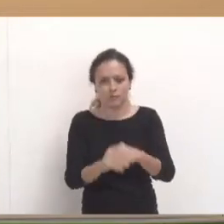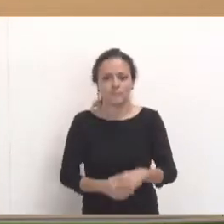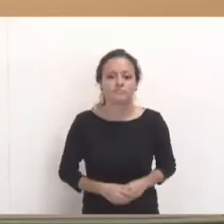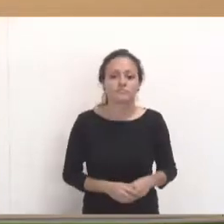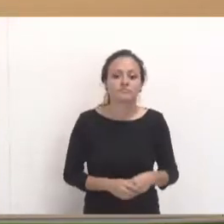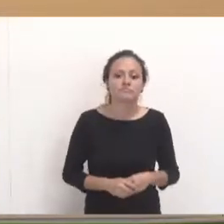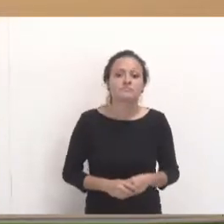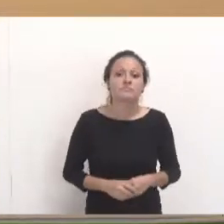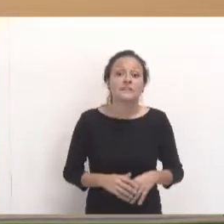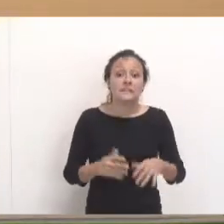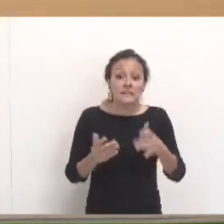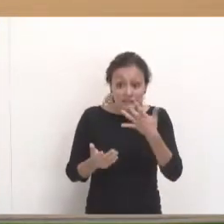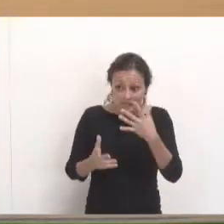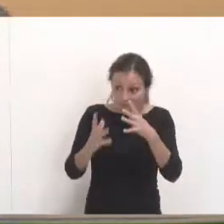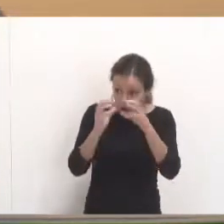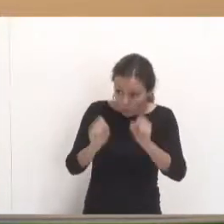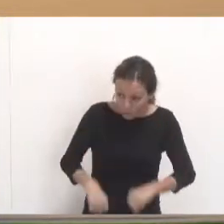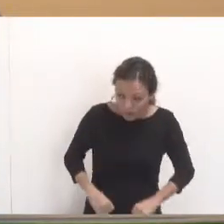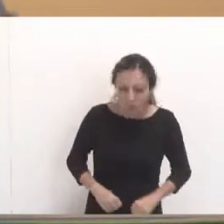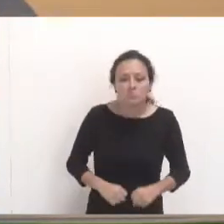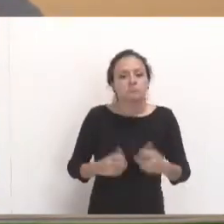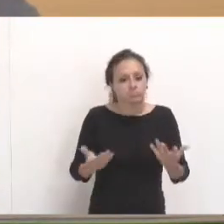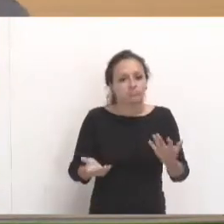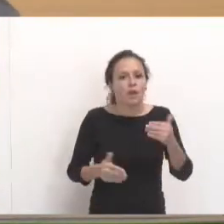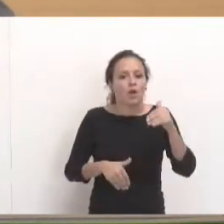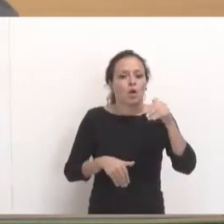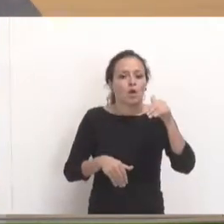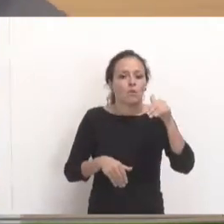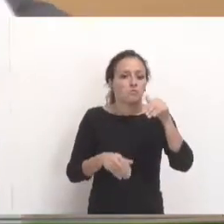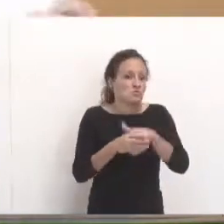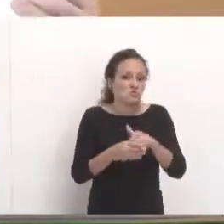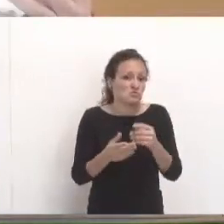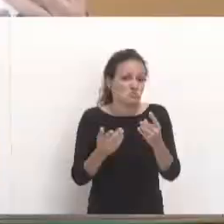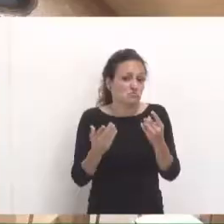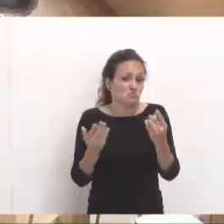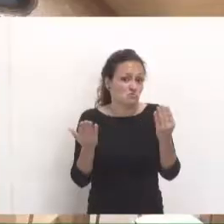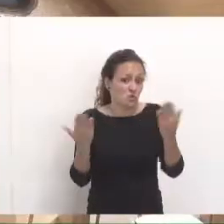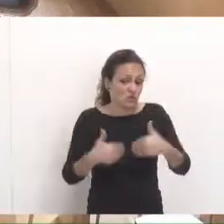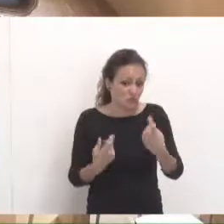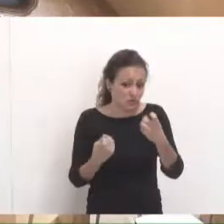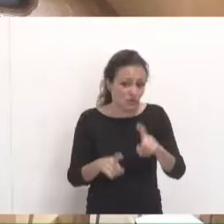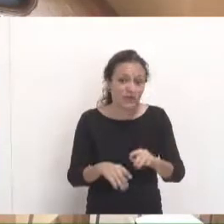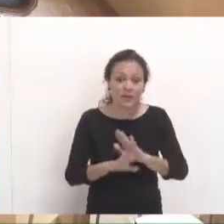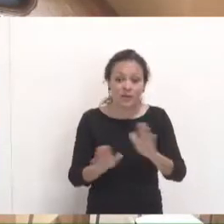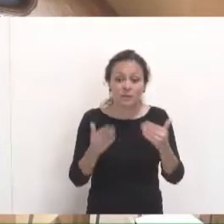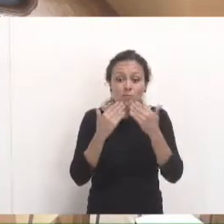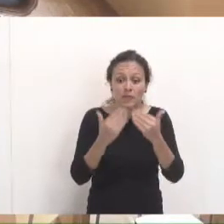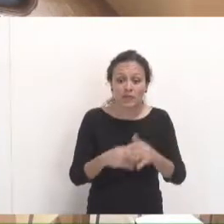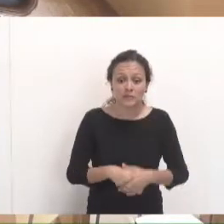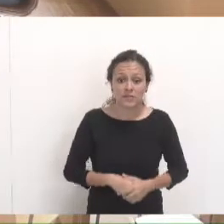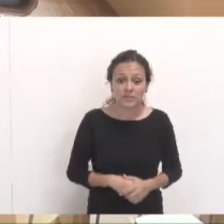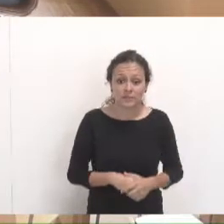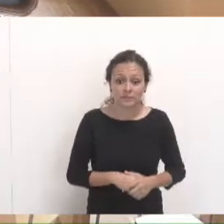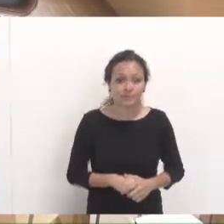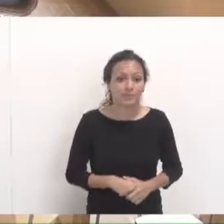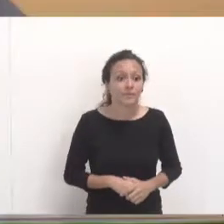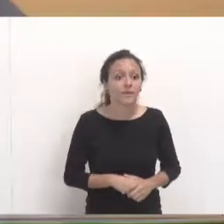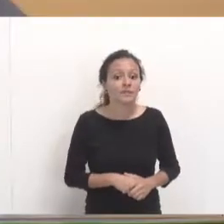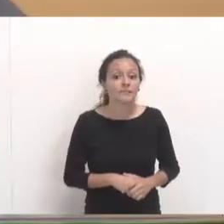si en lo institucional no se vota, ¿vale? Pues se acuerda. Pues nada, muchísimas gracias. Sí.